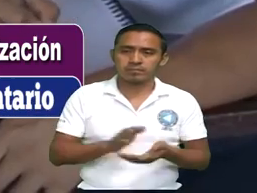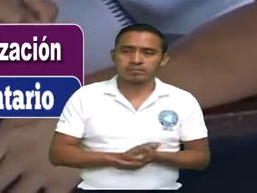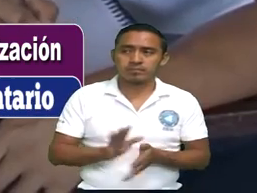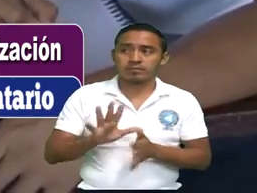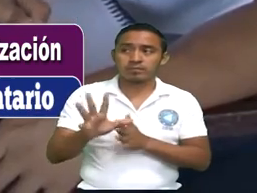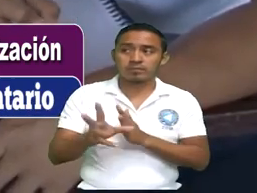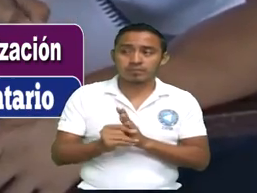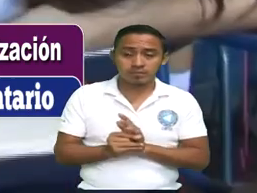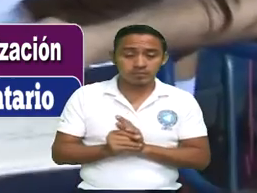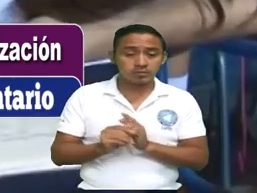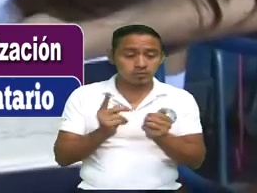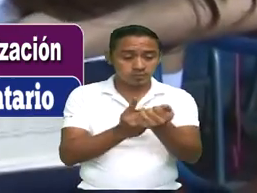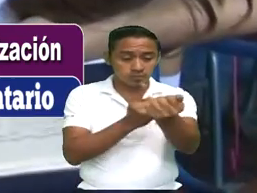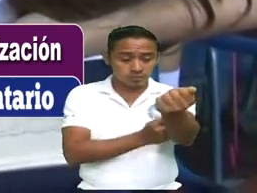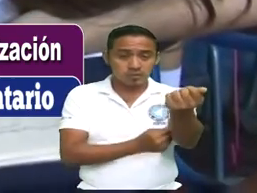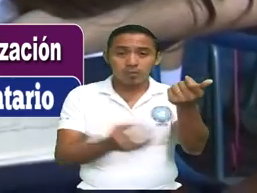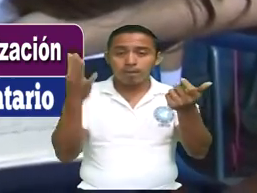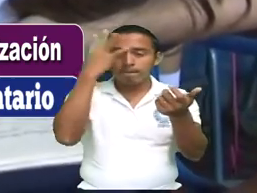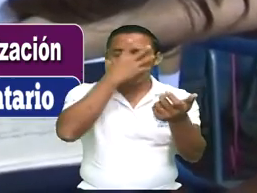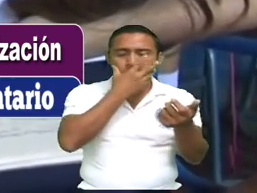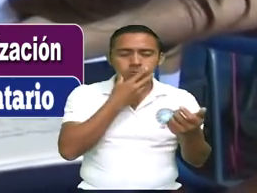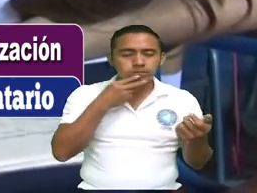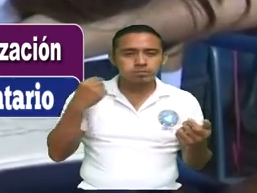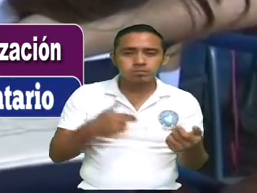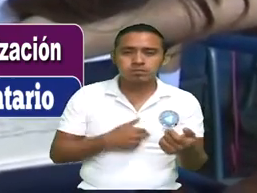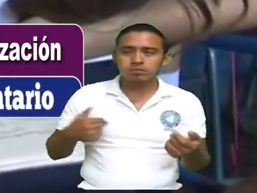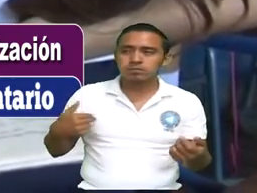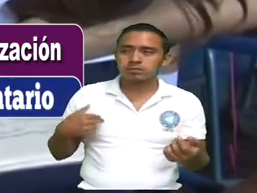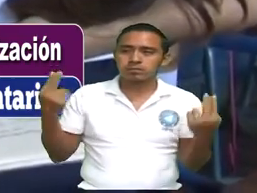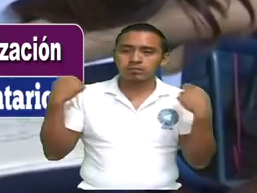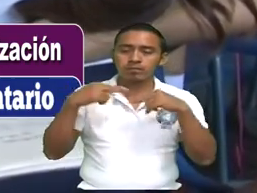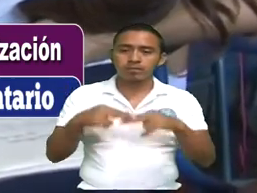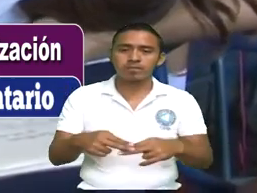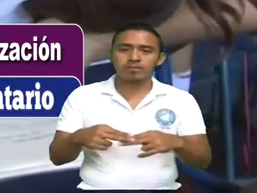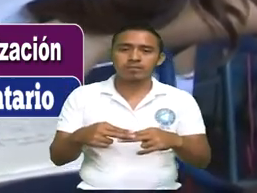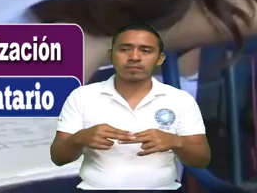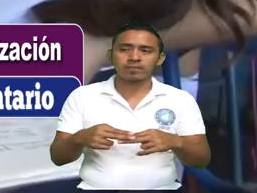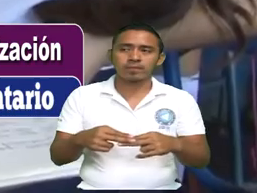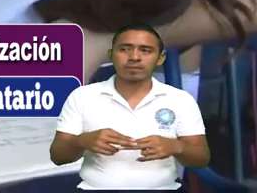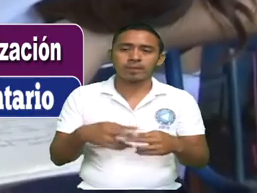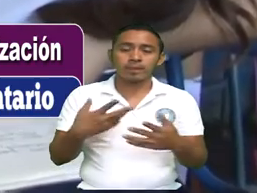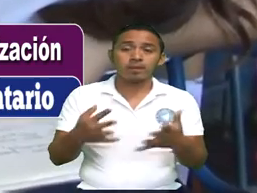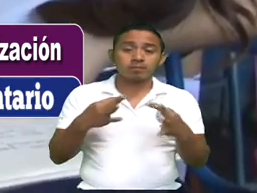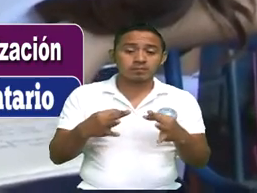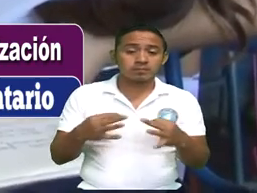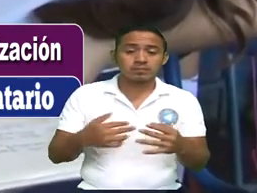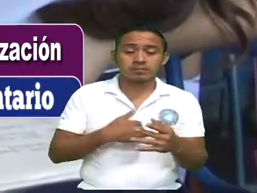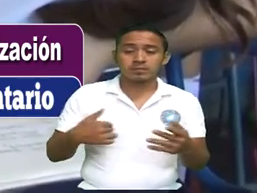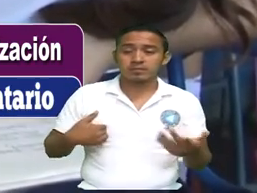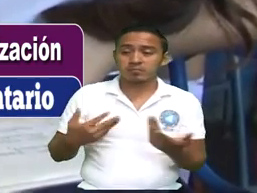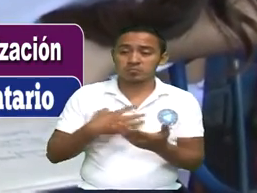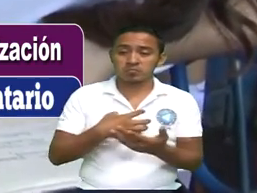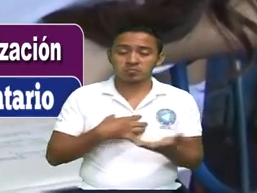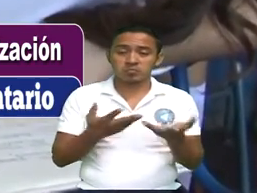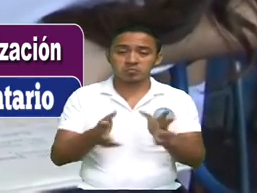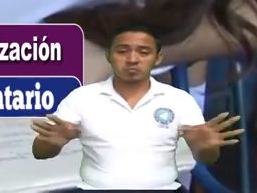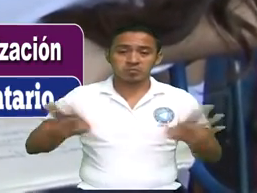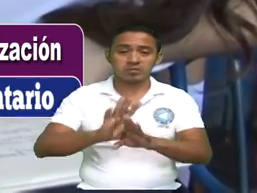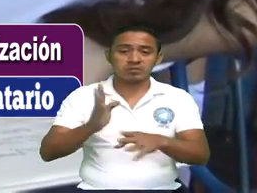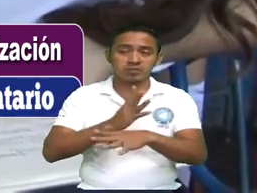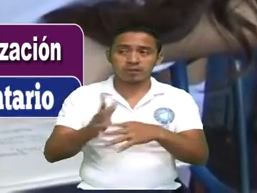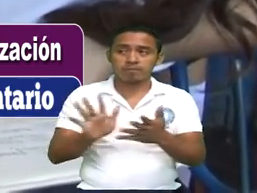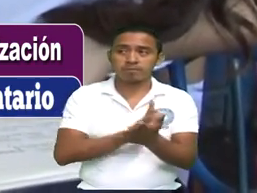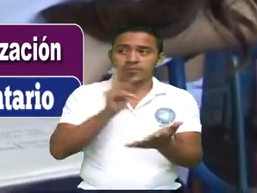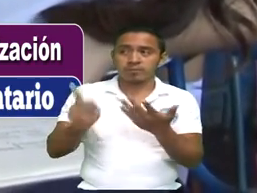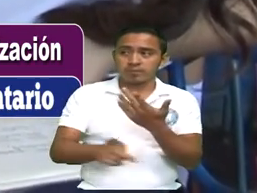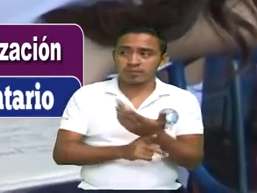cuántos proyectos lindos desarrollaron los maestros y eso es lo que están desarrollando en sus salones de clase, de todos los programas.